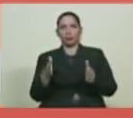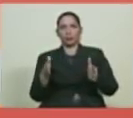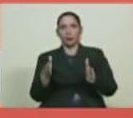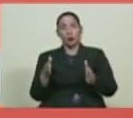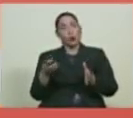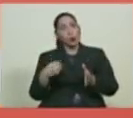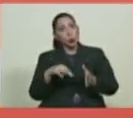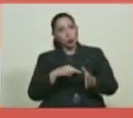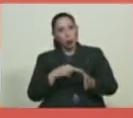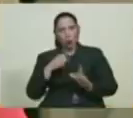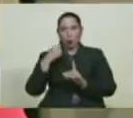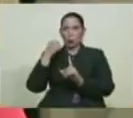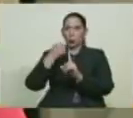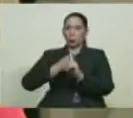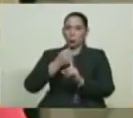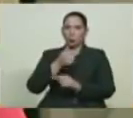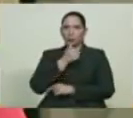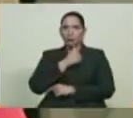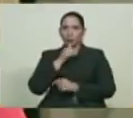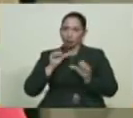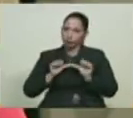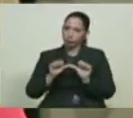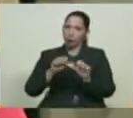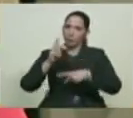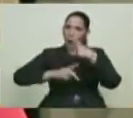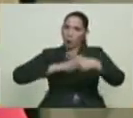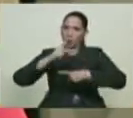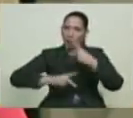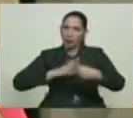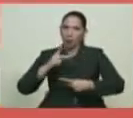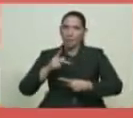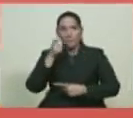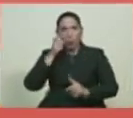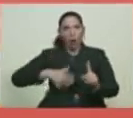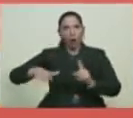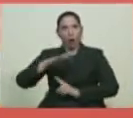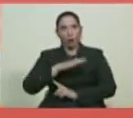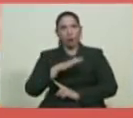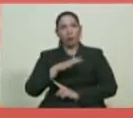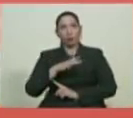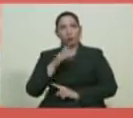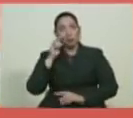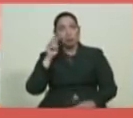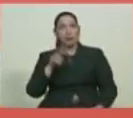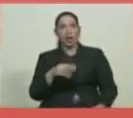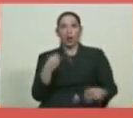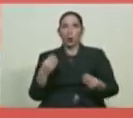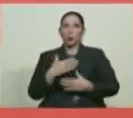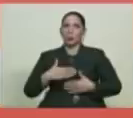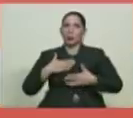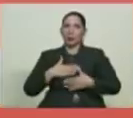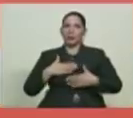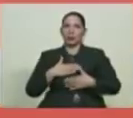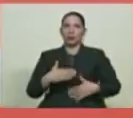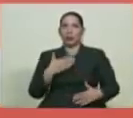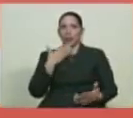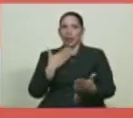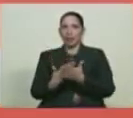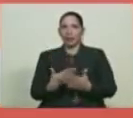absolutamente empeñados en mantener este programa para que el pueblo de Venezuela note rápidamente sus beneficios.